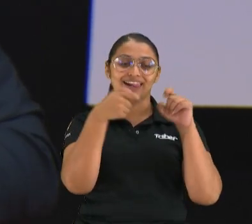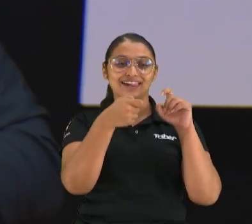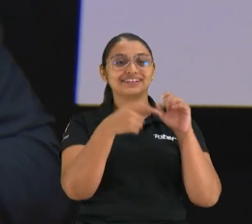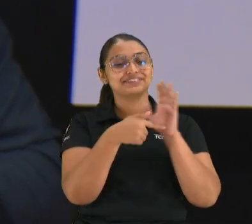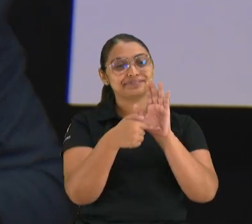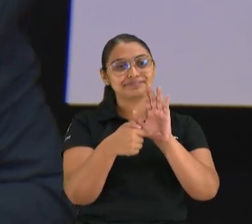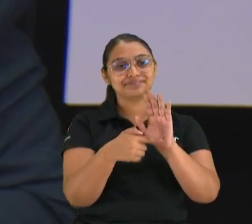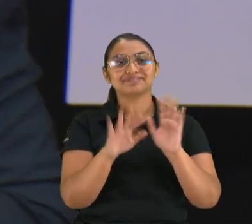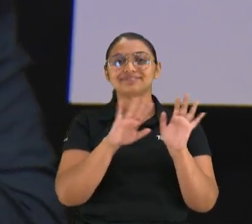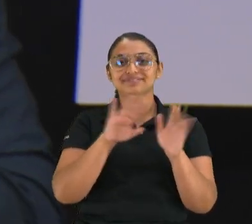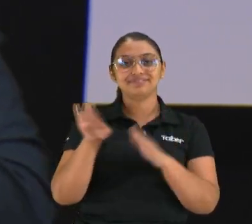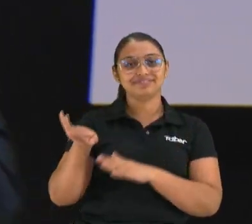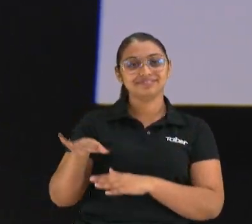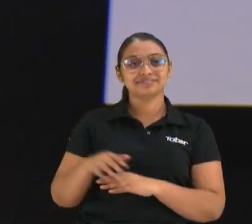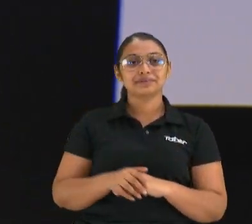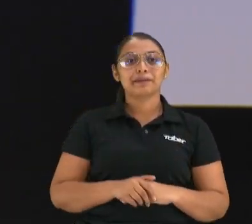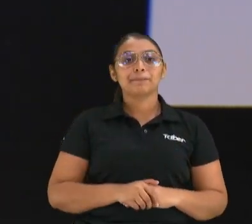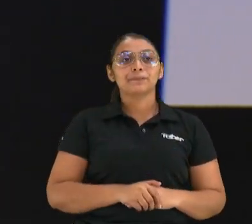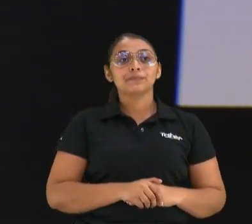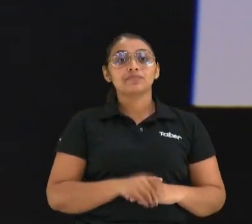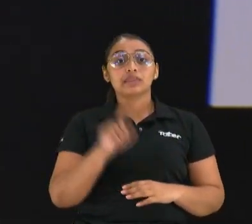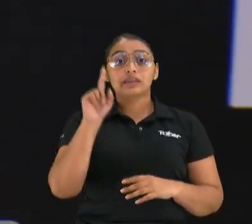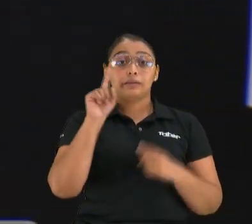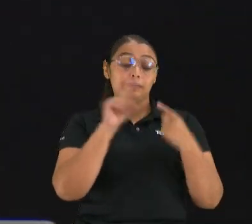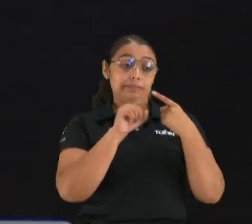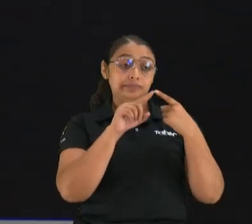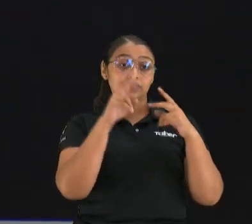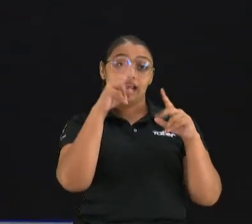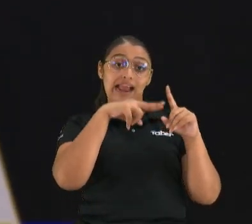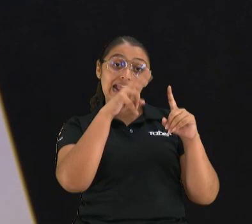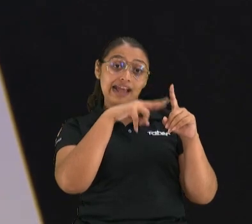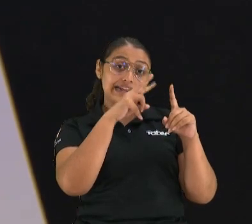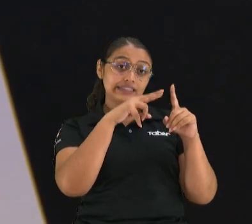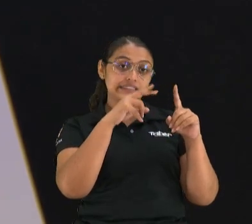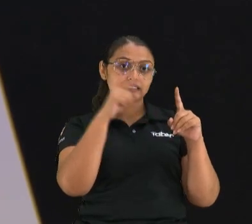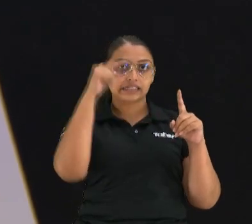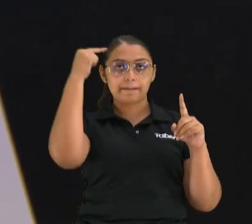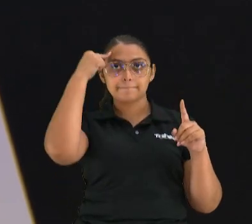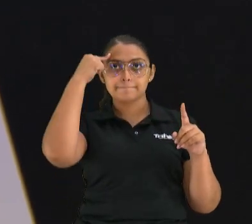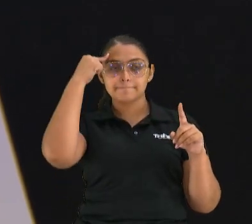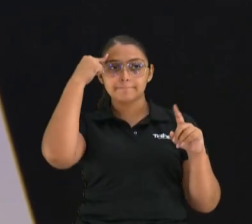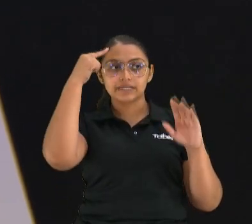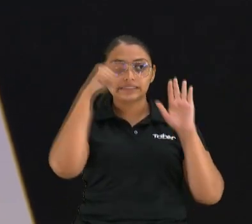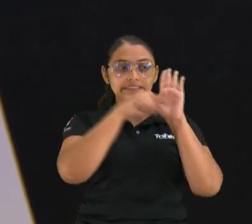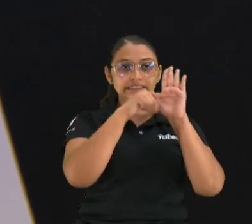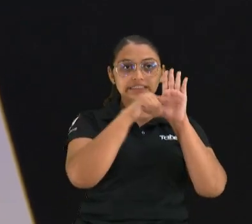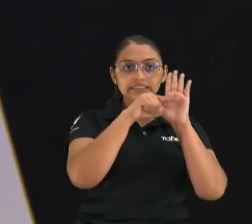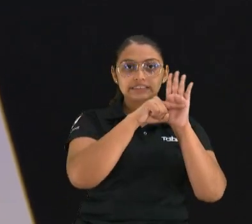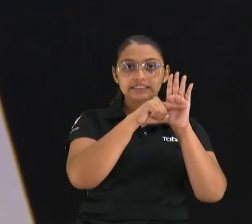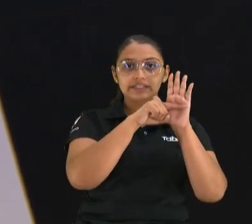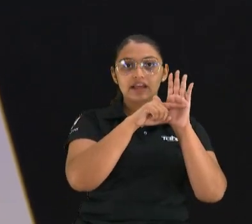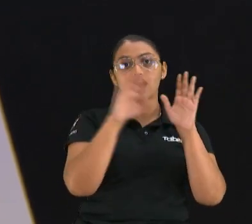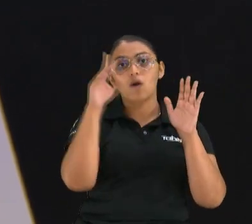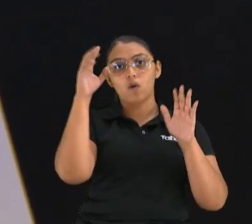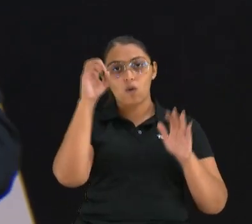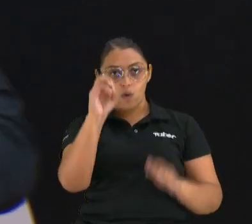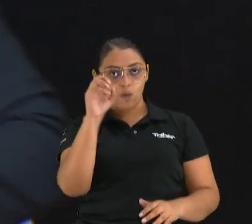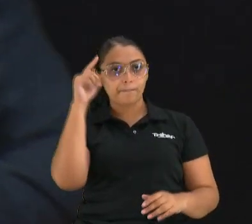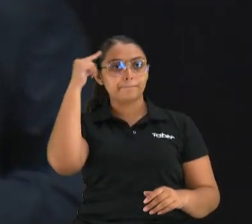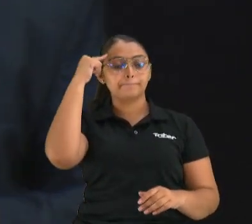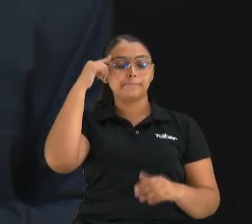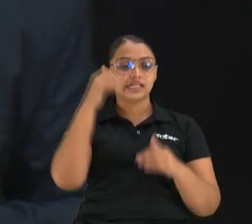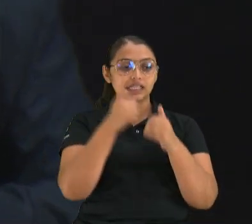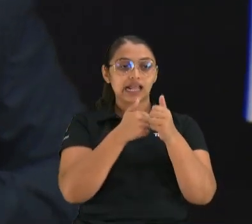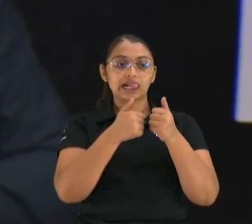primera cualidad o característica de una mente reprobada es que insiste que no hay Dios no tienes